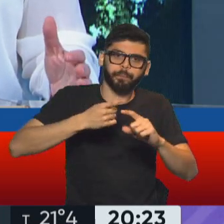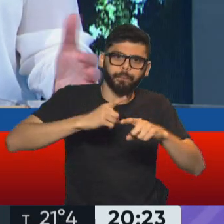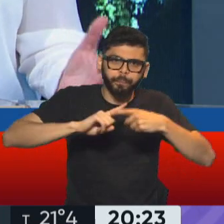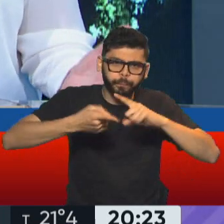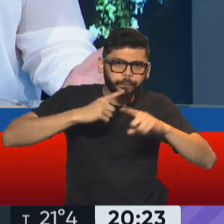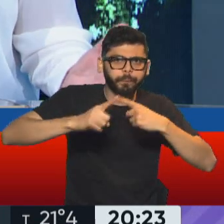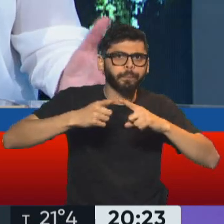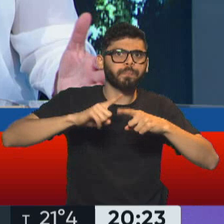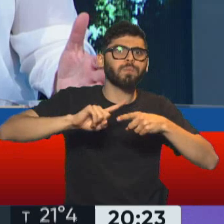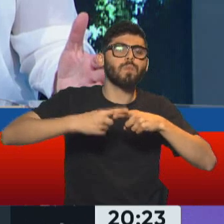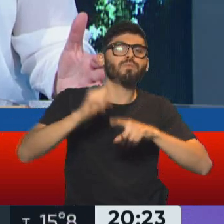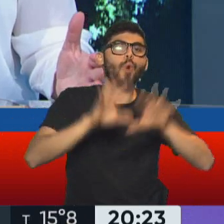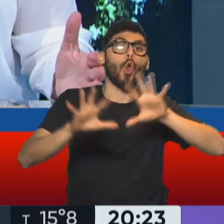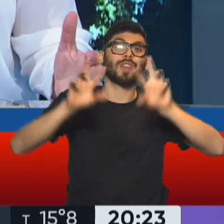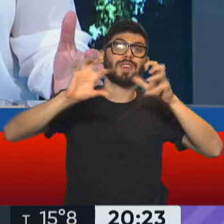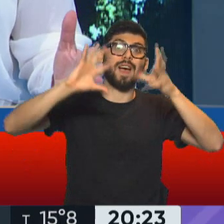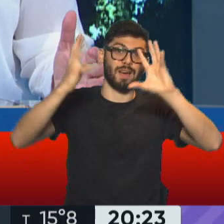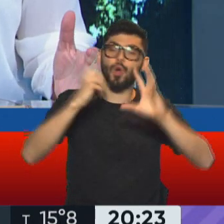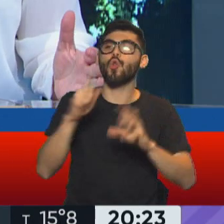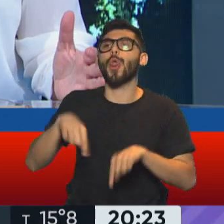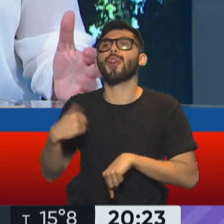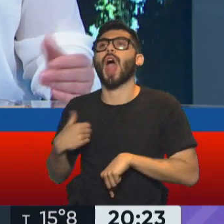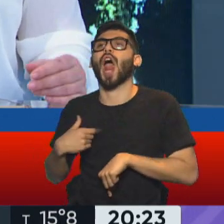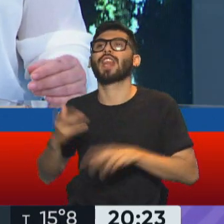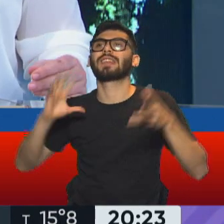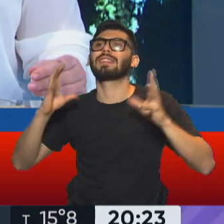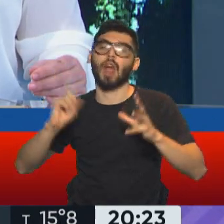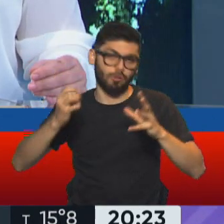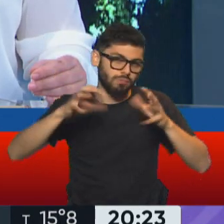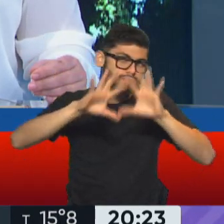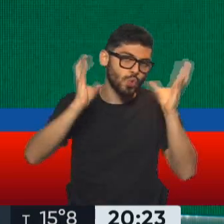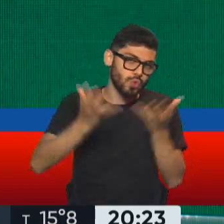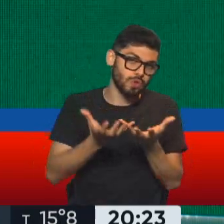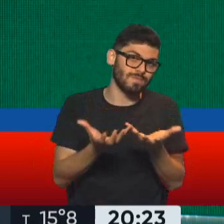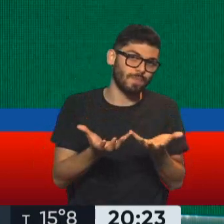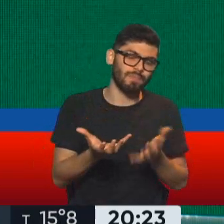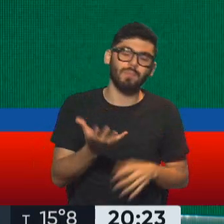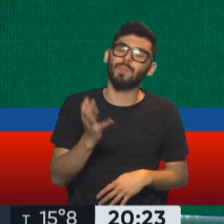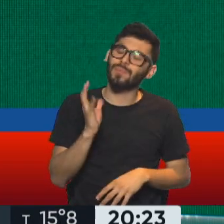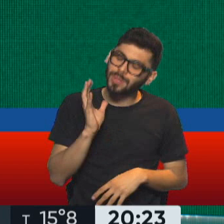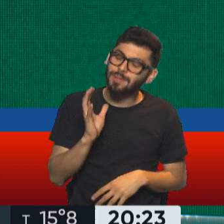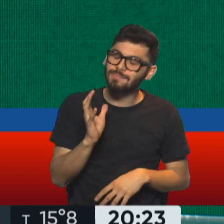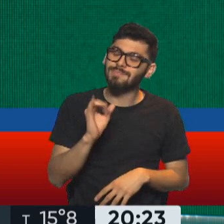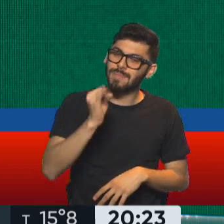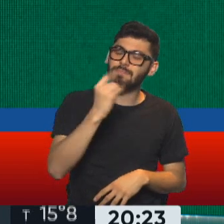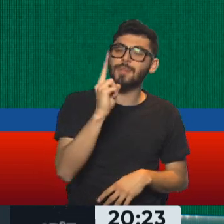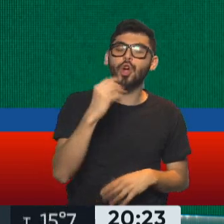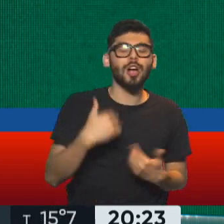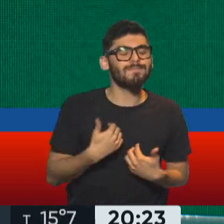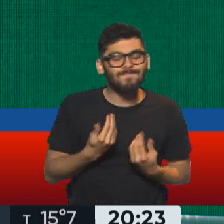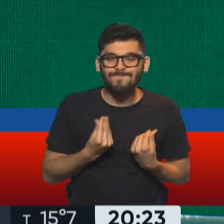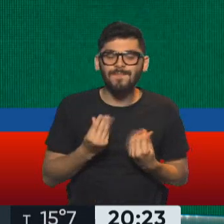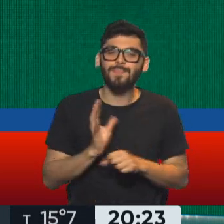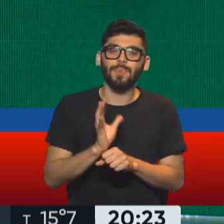mundial, porque de vuelta no es un tema que nos pase solo en nuestro país. No, claro, pero bueno, es como me da la sensación a veces